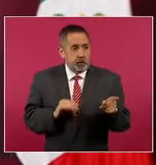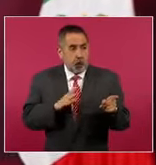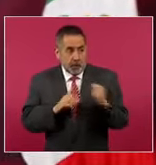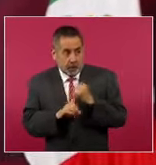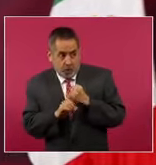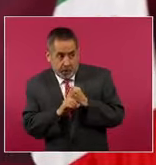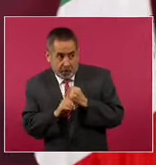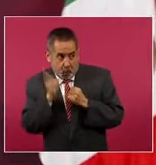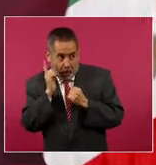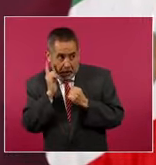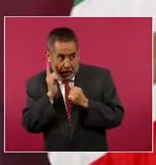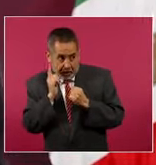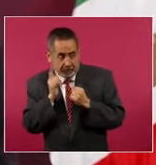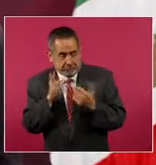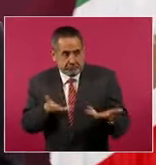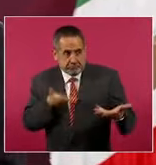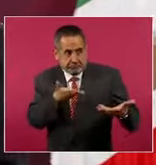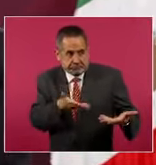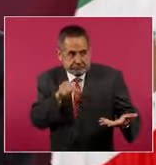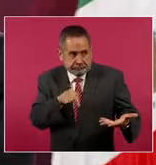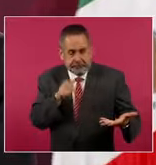inconveniente,